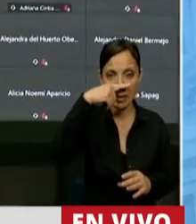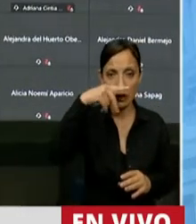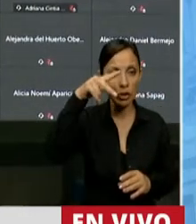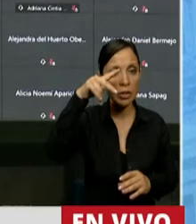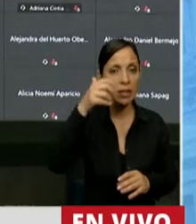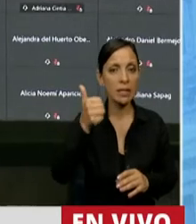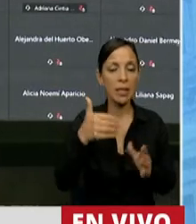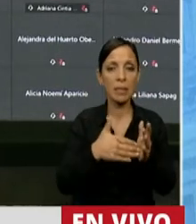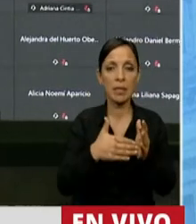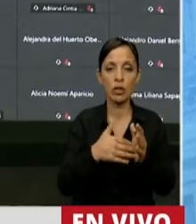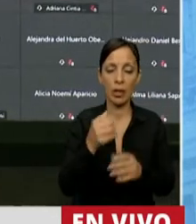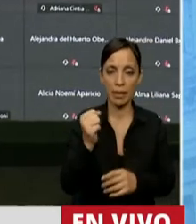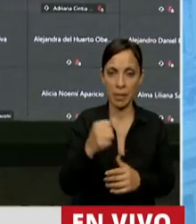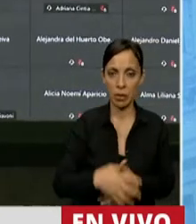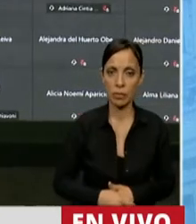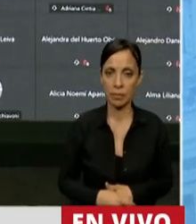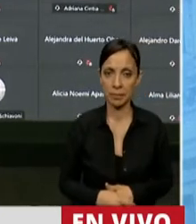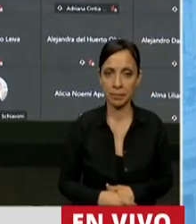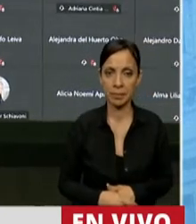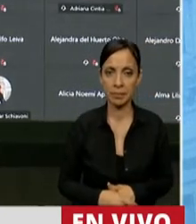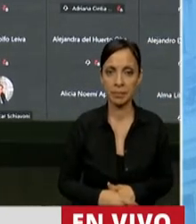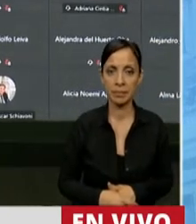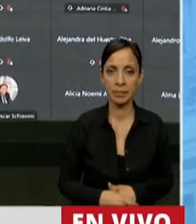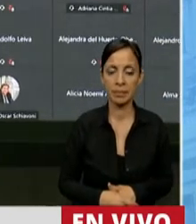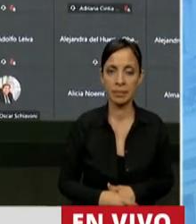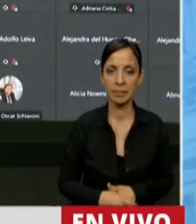8.786 millones de pesos, señor presidente.